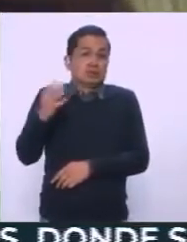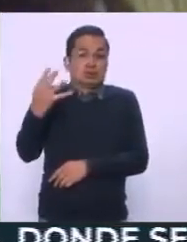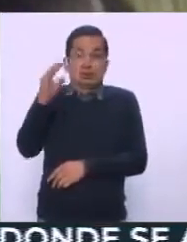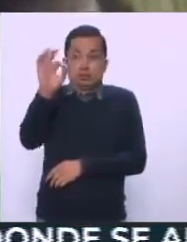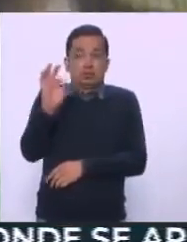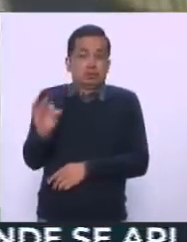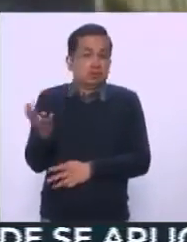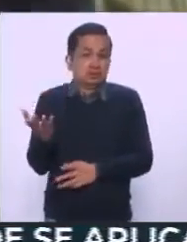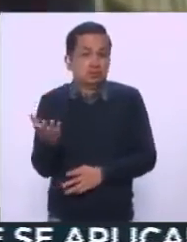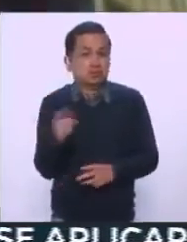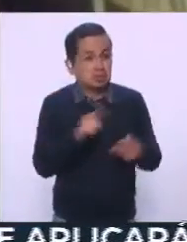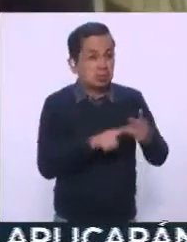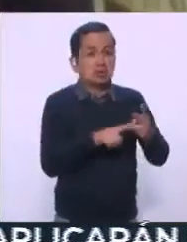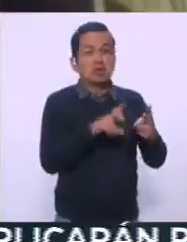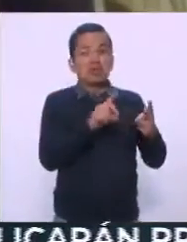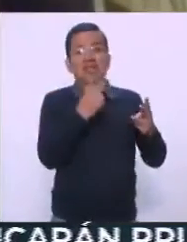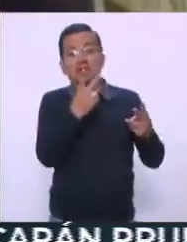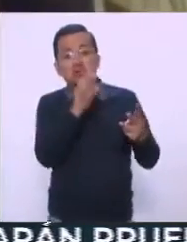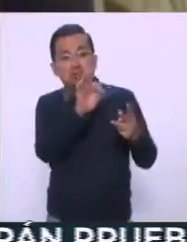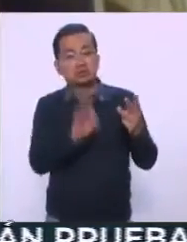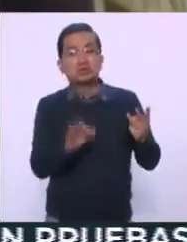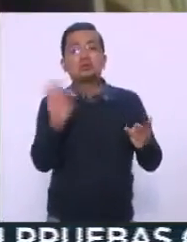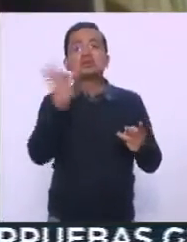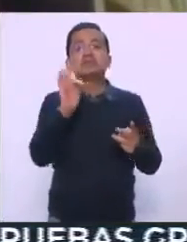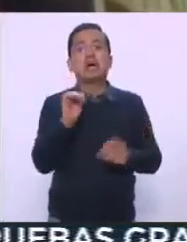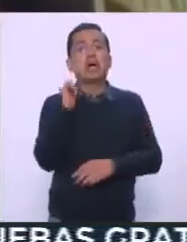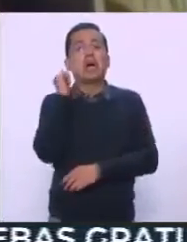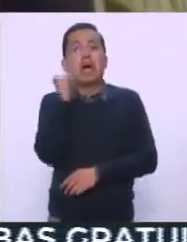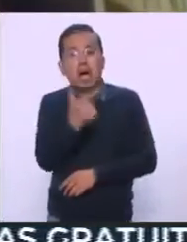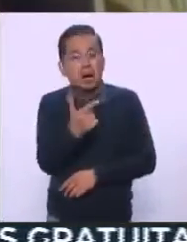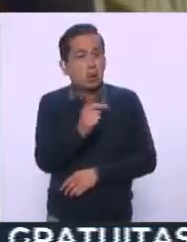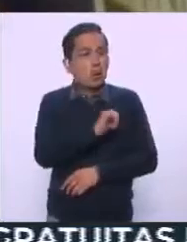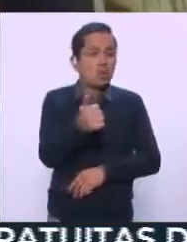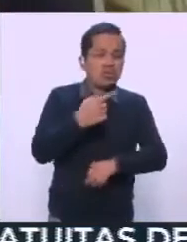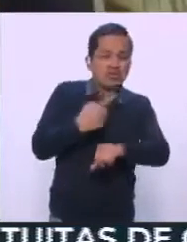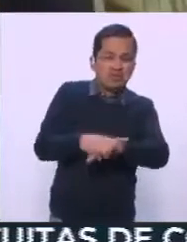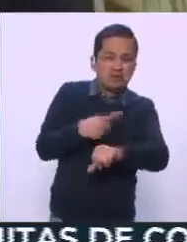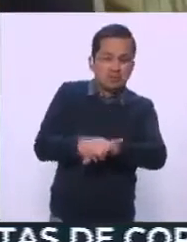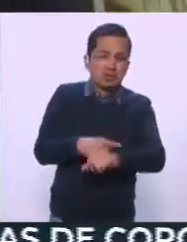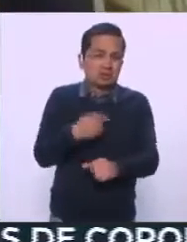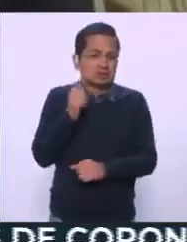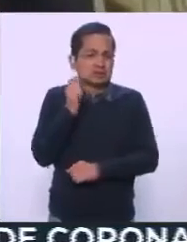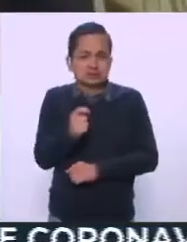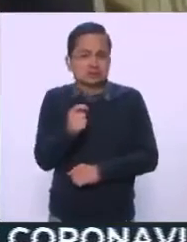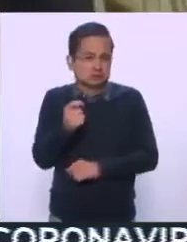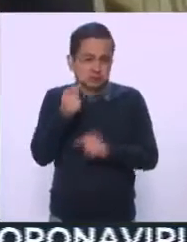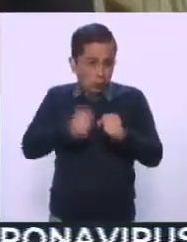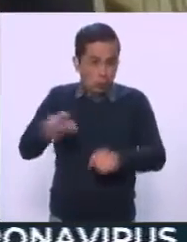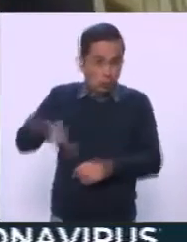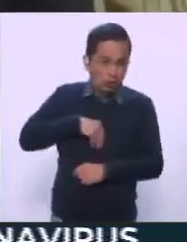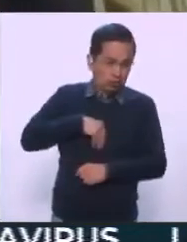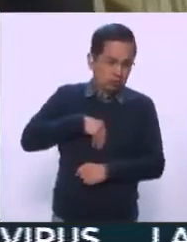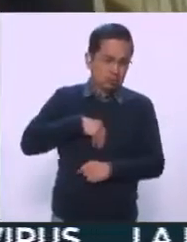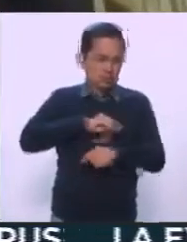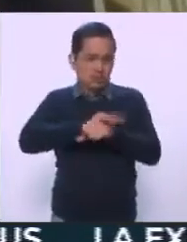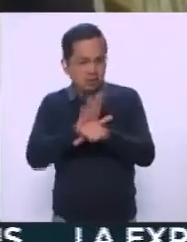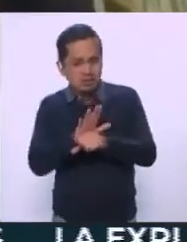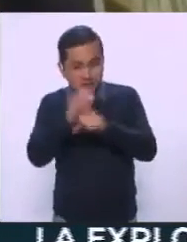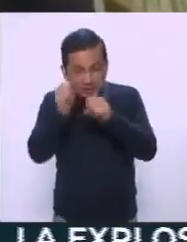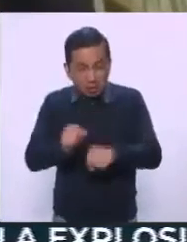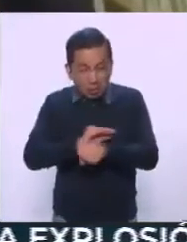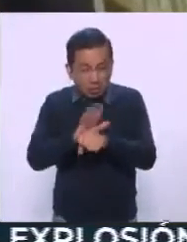64%, pues puede ser cualquier otro tipo de enfermedad, ¿no? Que no necesariamente es COVID. Entonces, pues